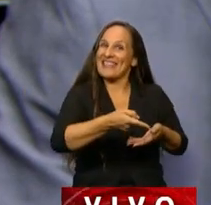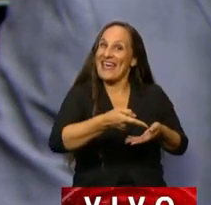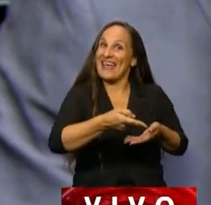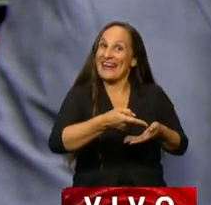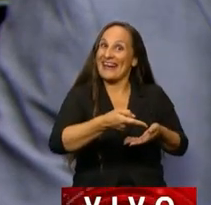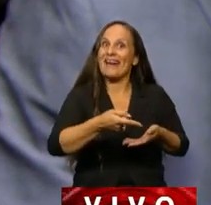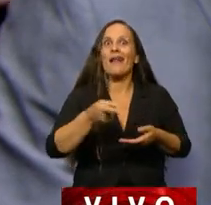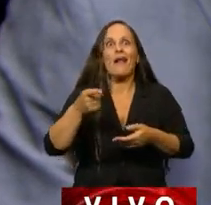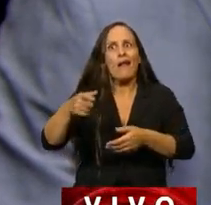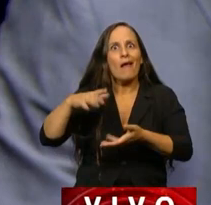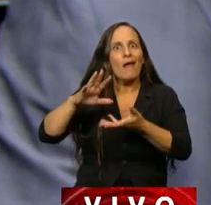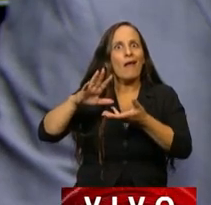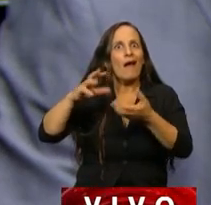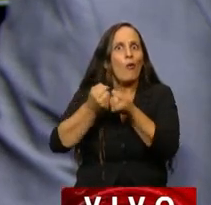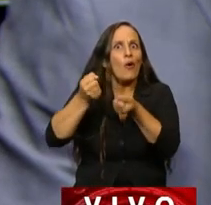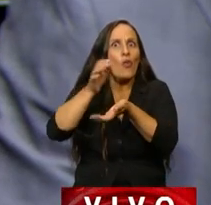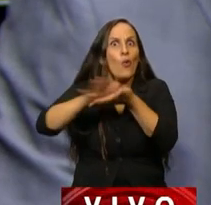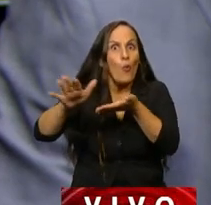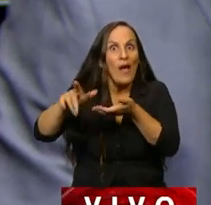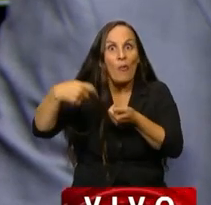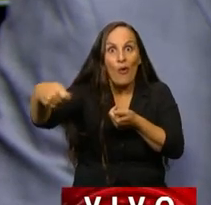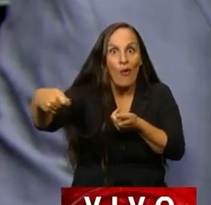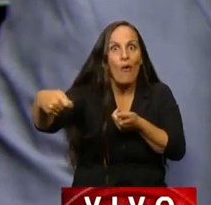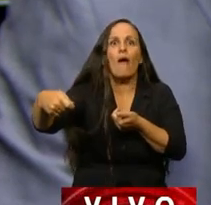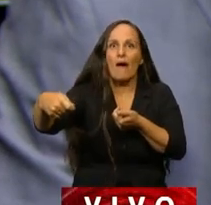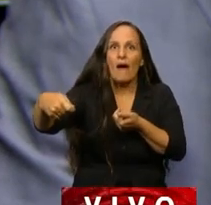nos permite que el incremento que tuvimos,